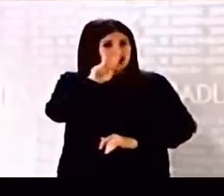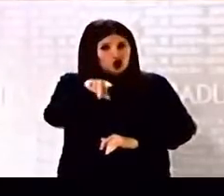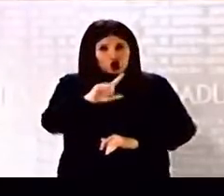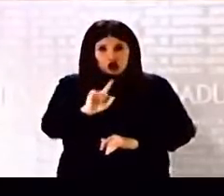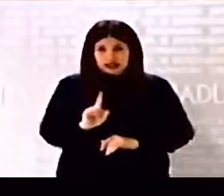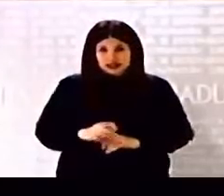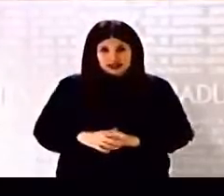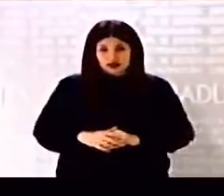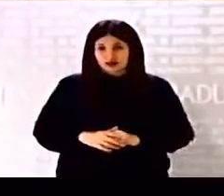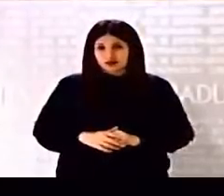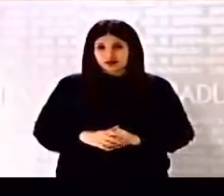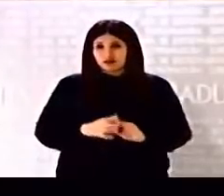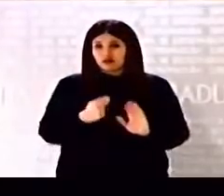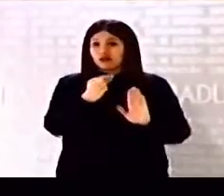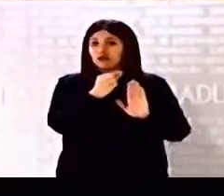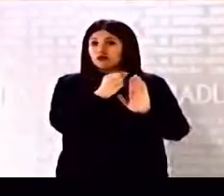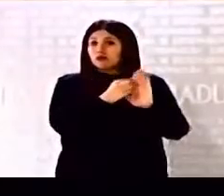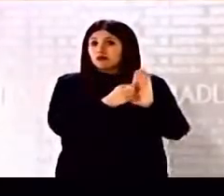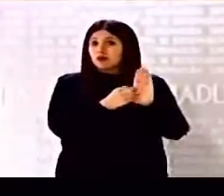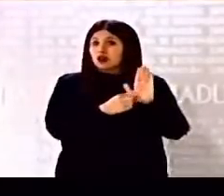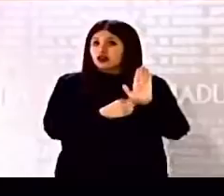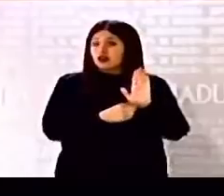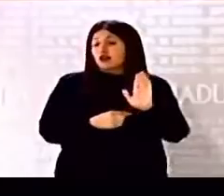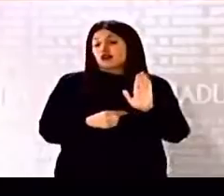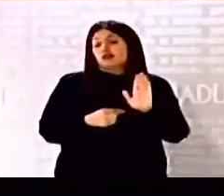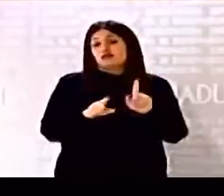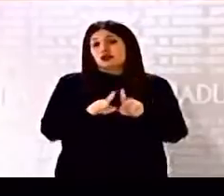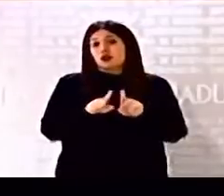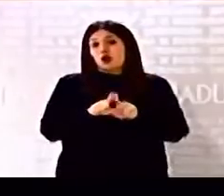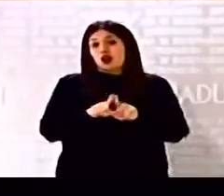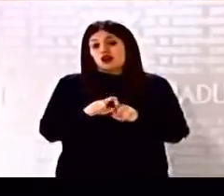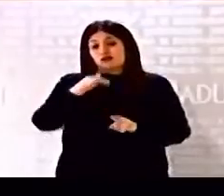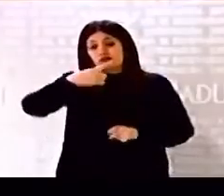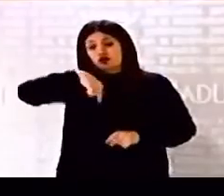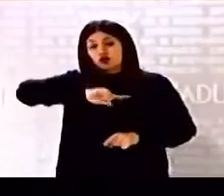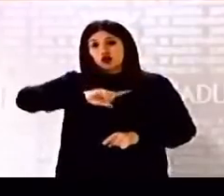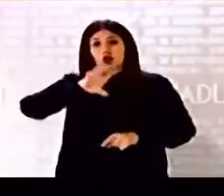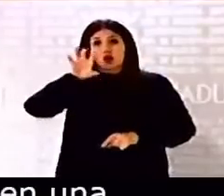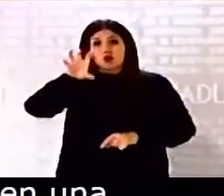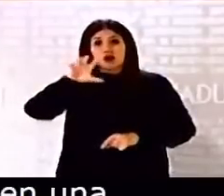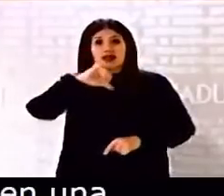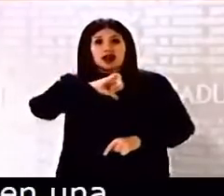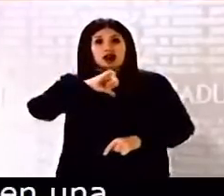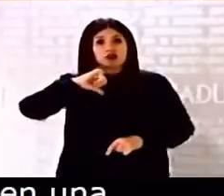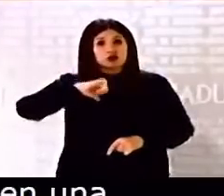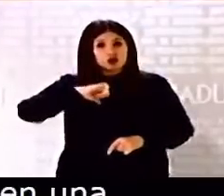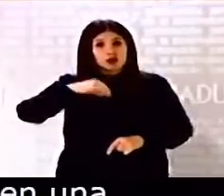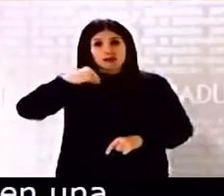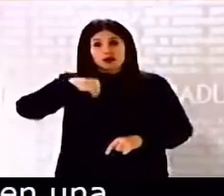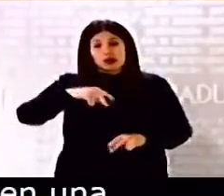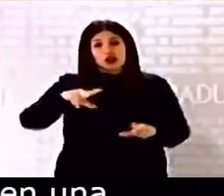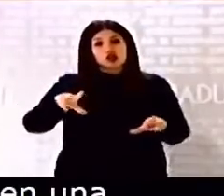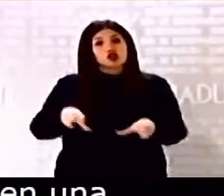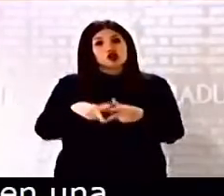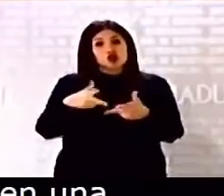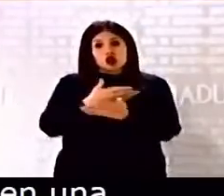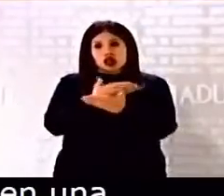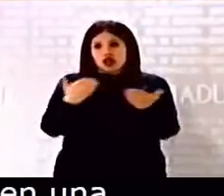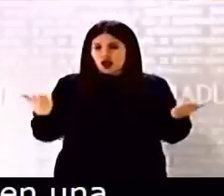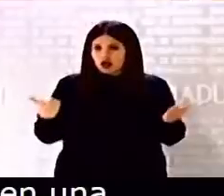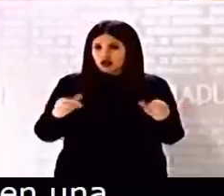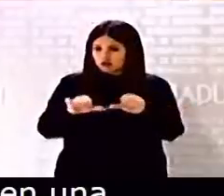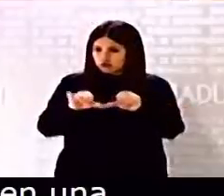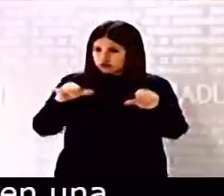No son medidas fáciles, además, en una comunidad autónoma donde la sociedad ha respondido de una